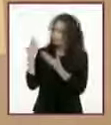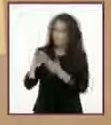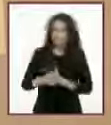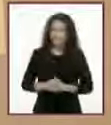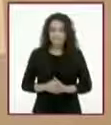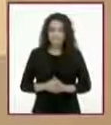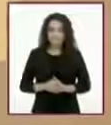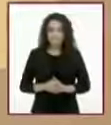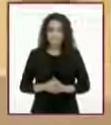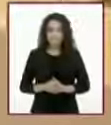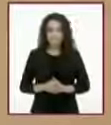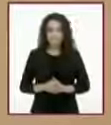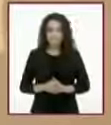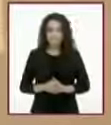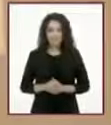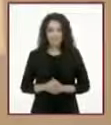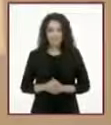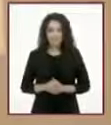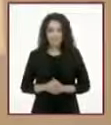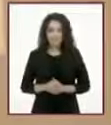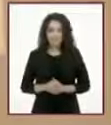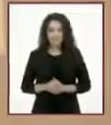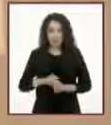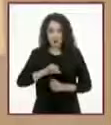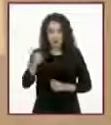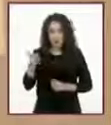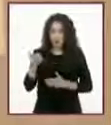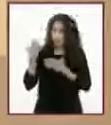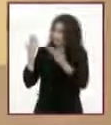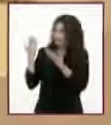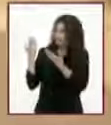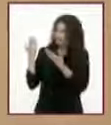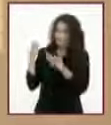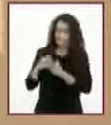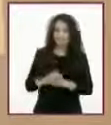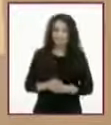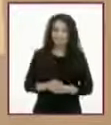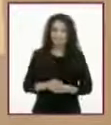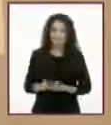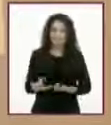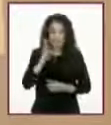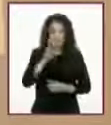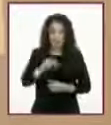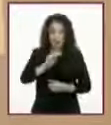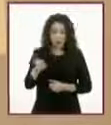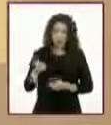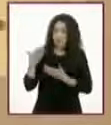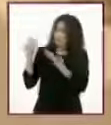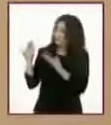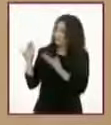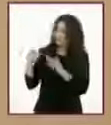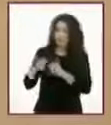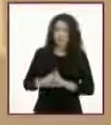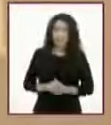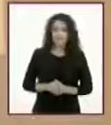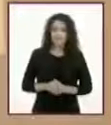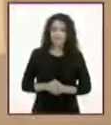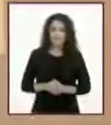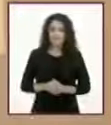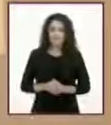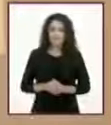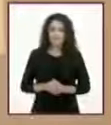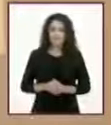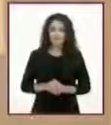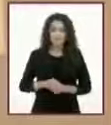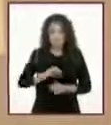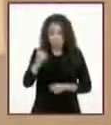servidor. Quedo a sus pies. Un placentero saludo. Su atento y